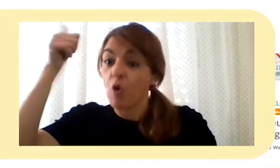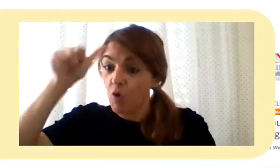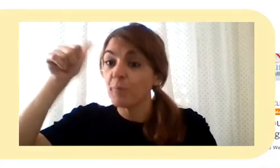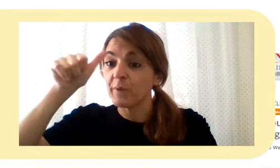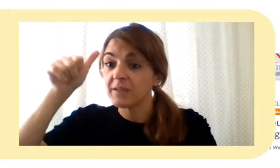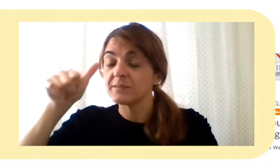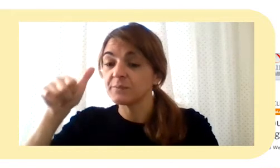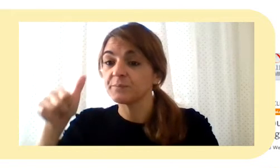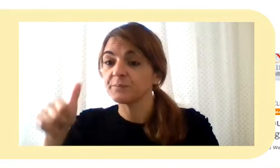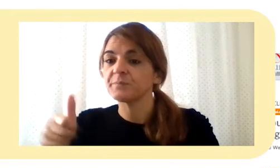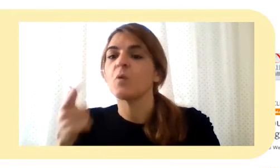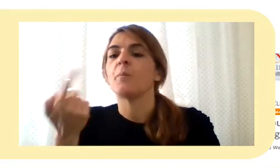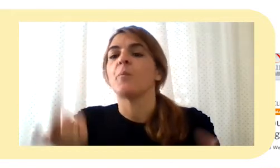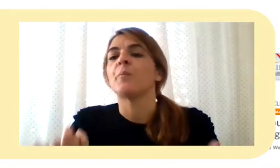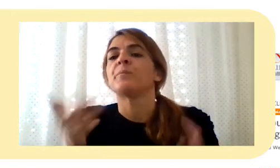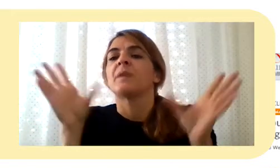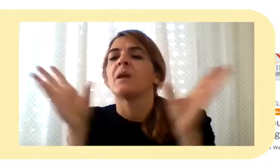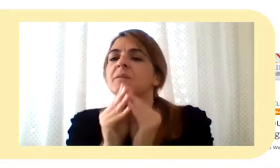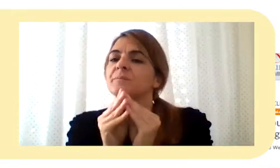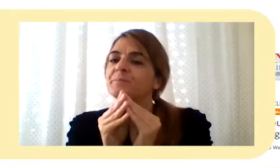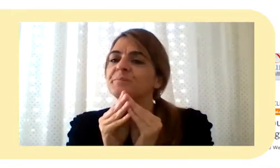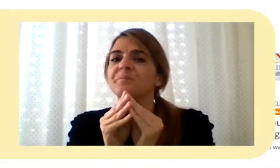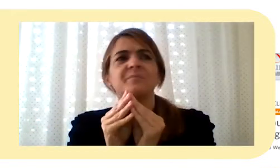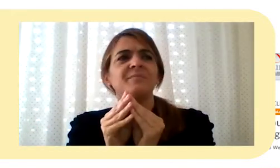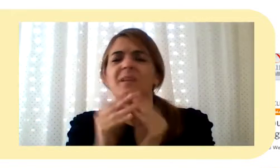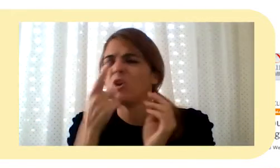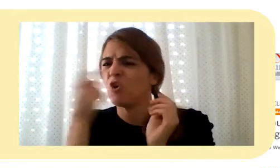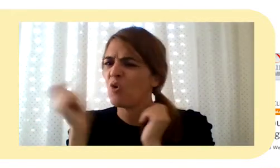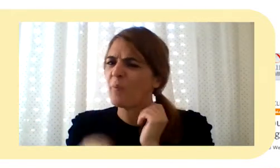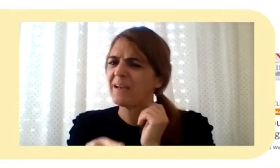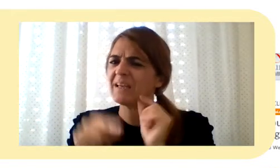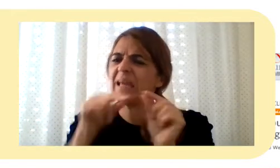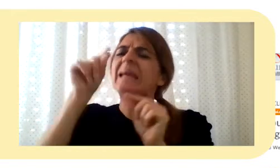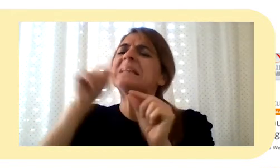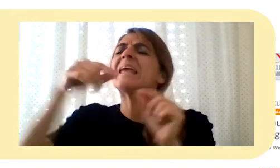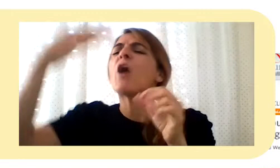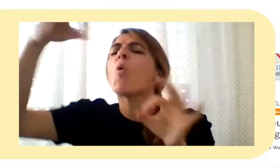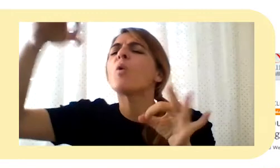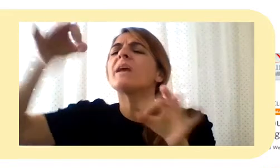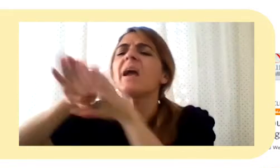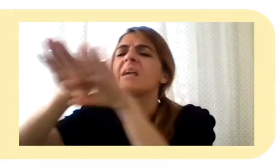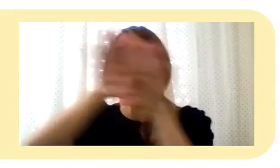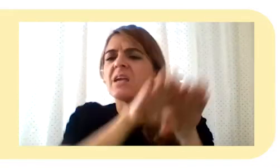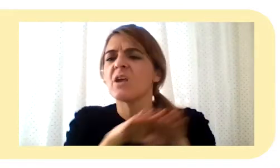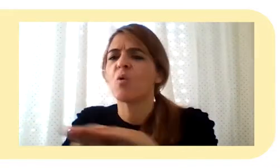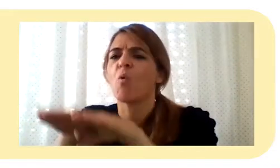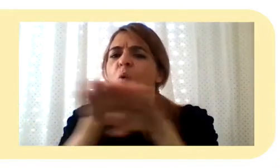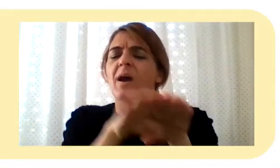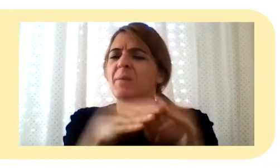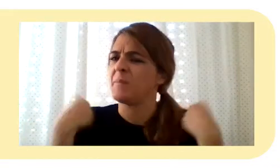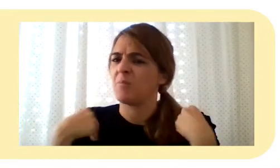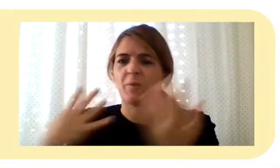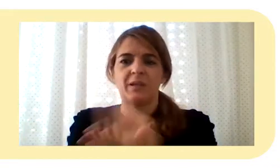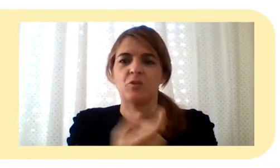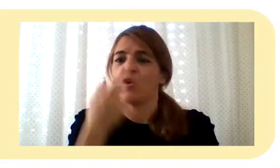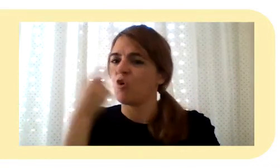que llegaron de una manera jocosa es: ya no vale el modelo de talla única, que todos nos enfundamos en los mismos signos y síntomas.